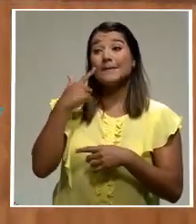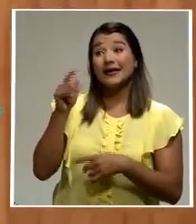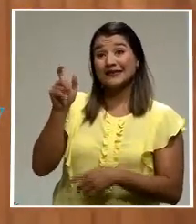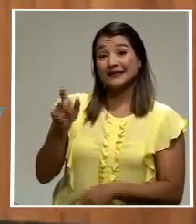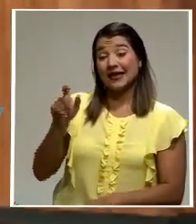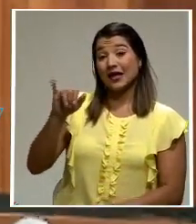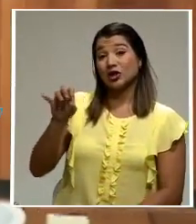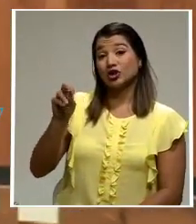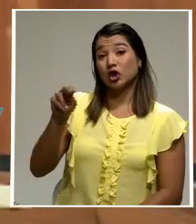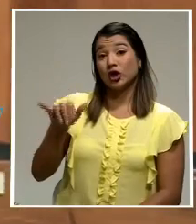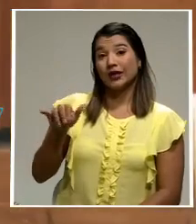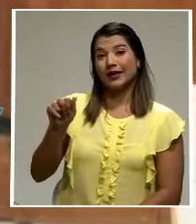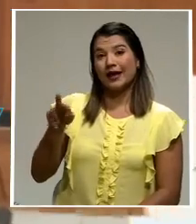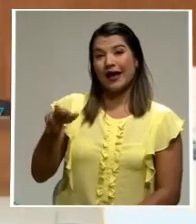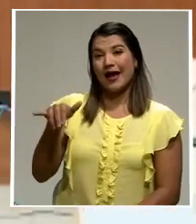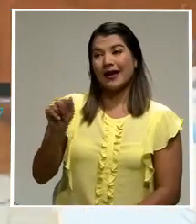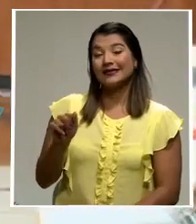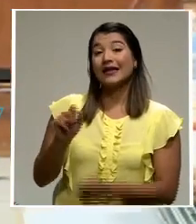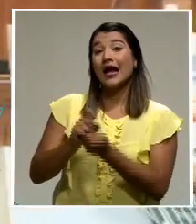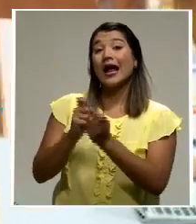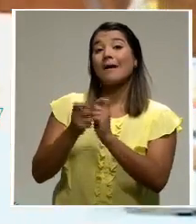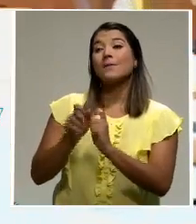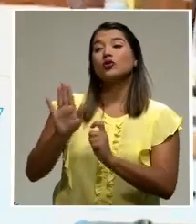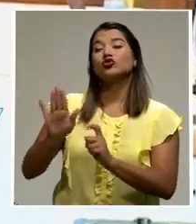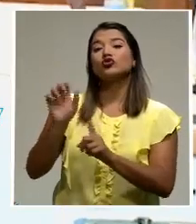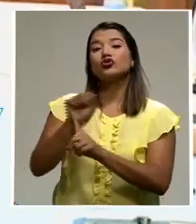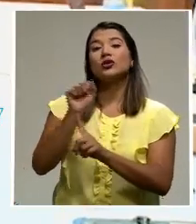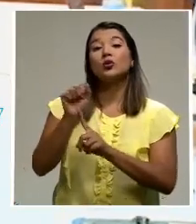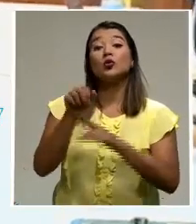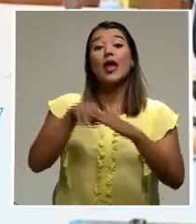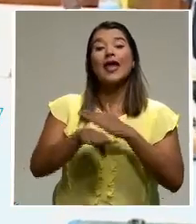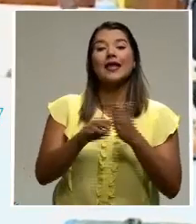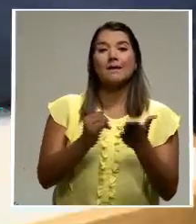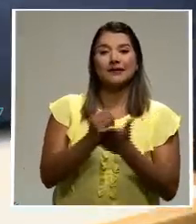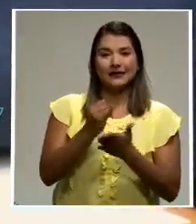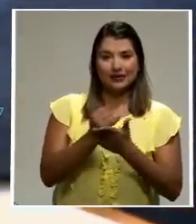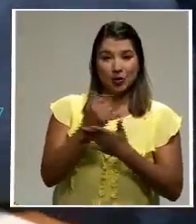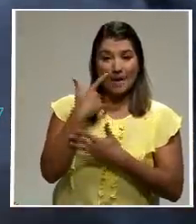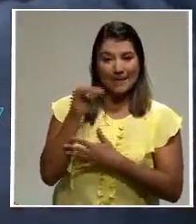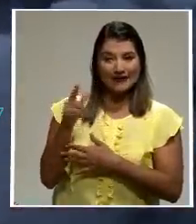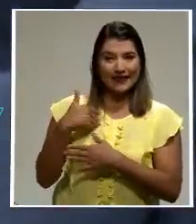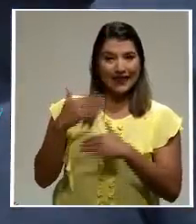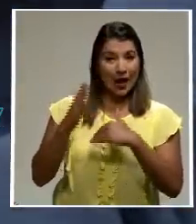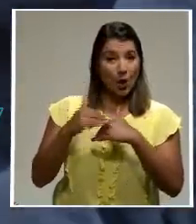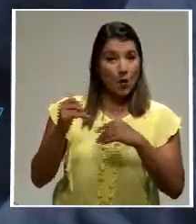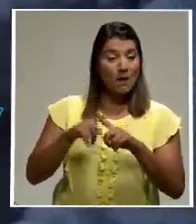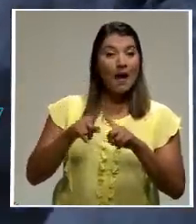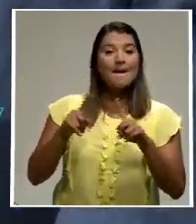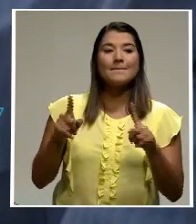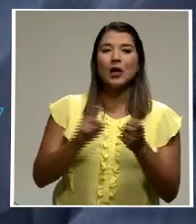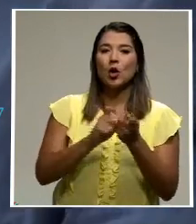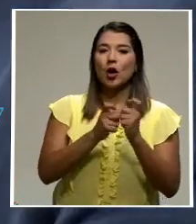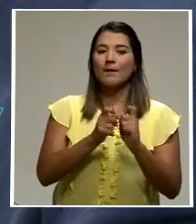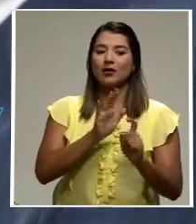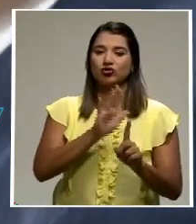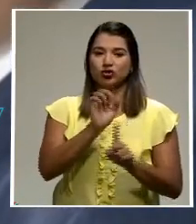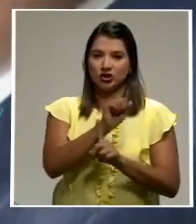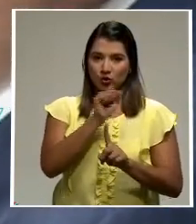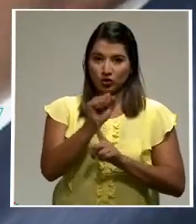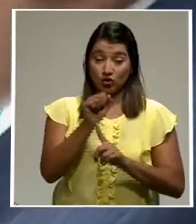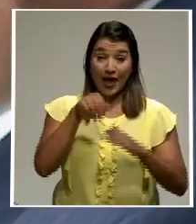beneficiado para que se modificara su estado en una causa penal en la que figuraba como imputado, esto previo a las elecciones municipales del